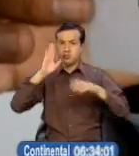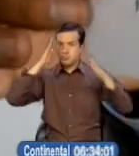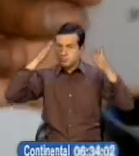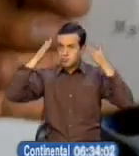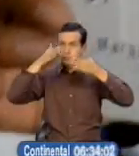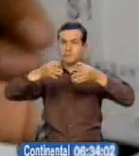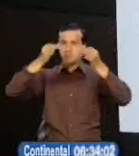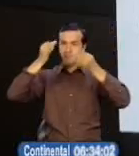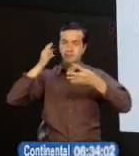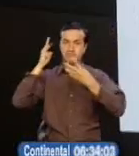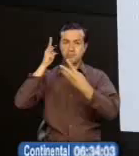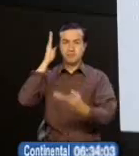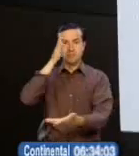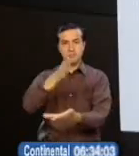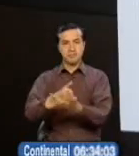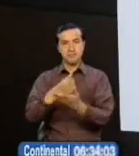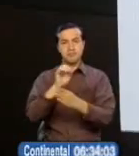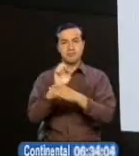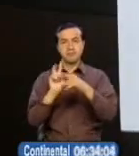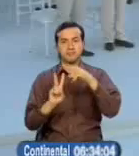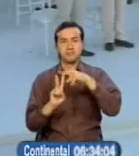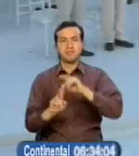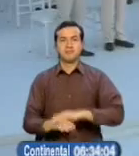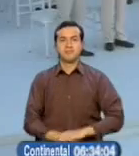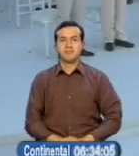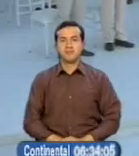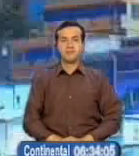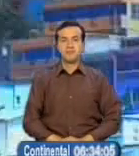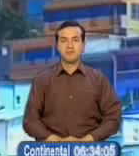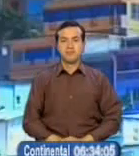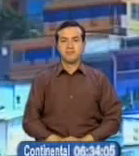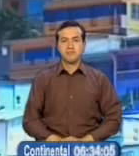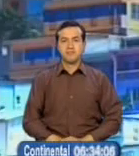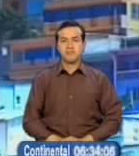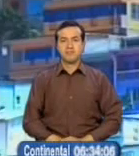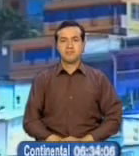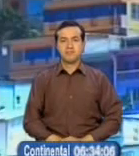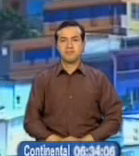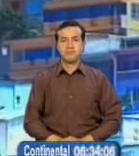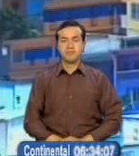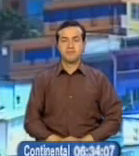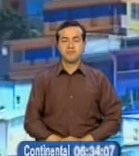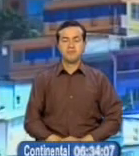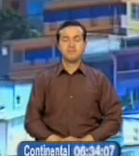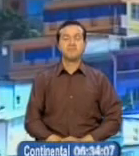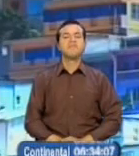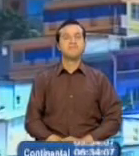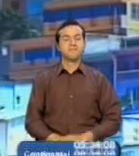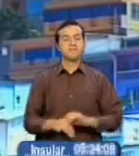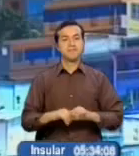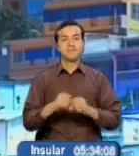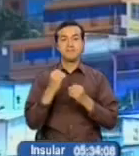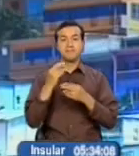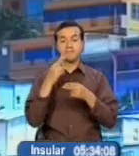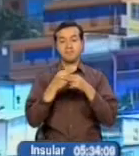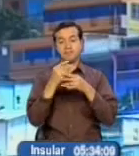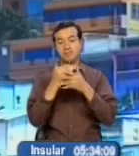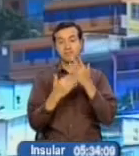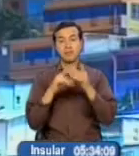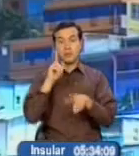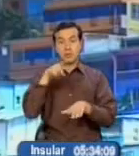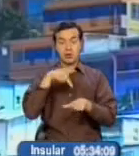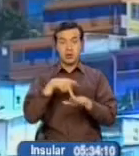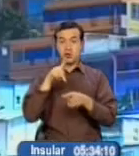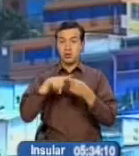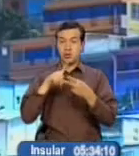objetivo, el fin de la guerra. Fanny Lara, Ecuador TV. Y seguimos con este tema. Un analista económico y una